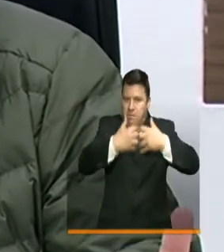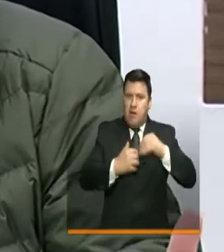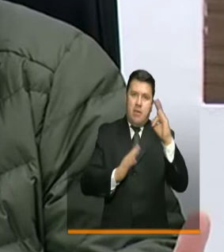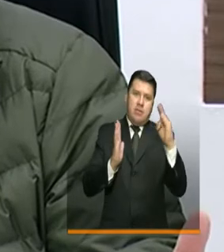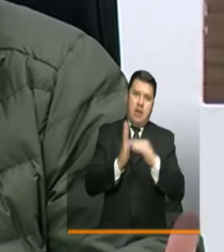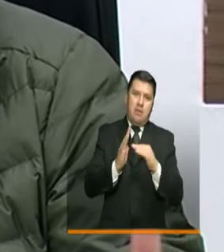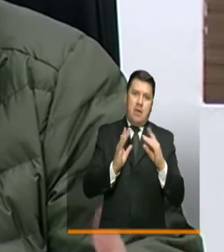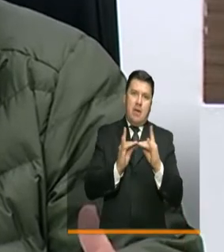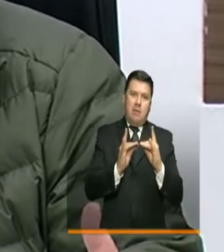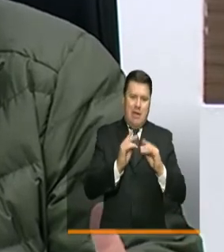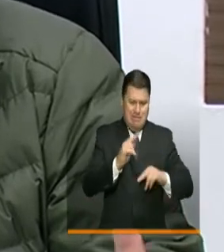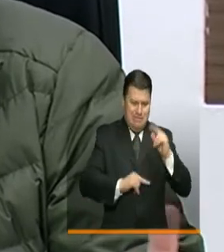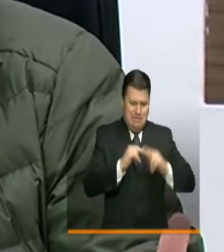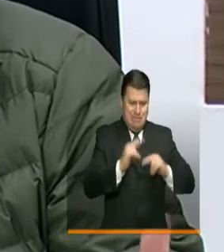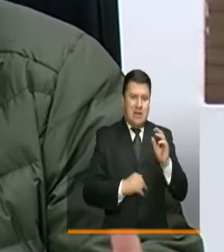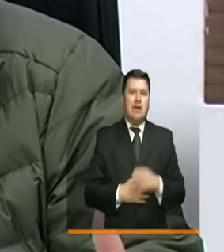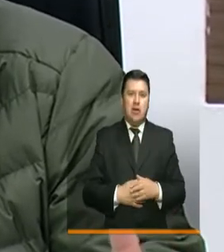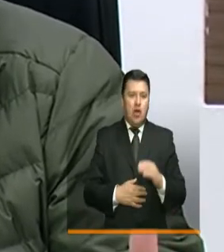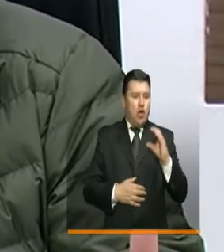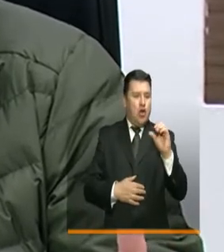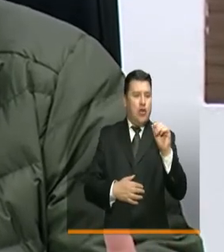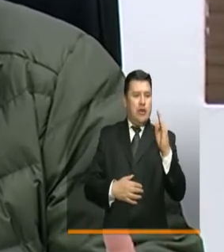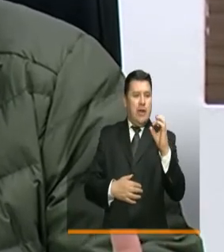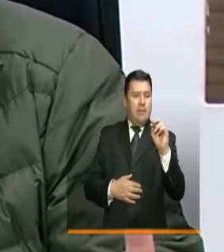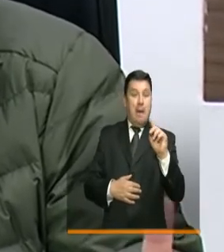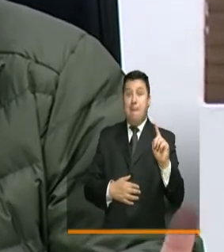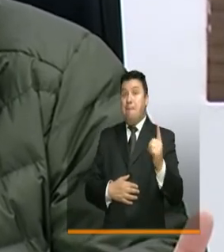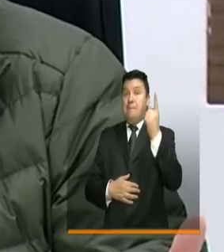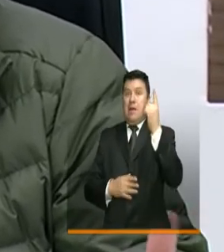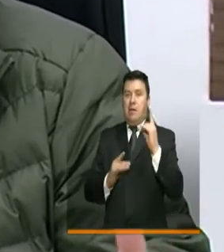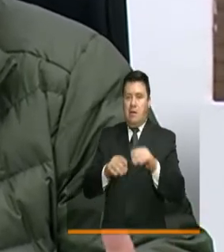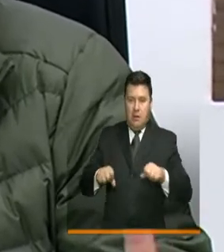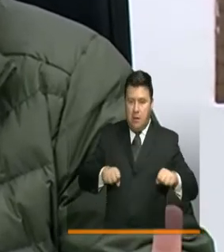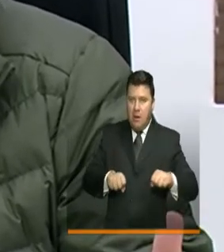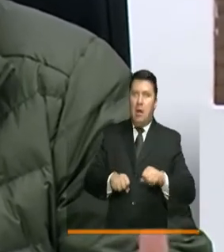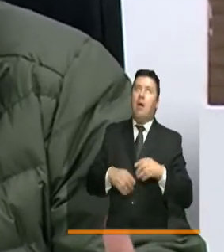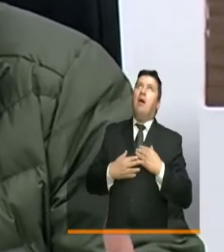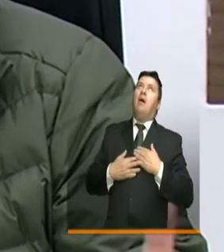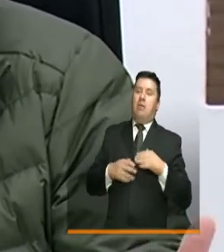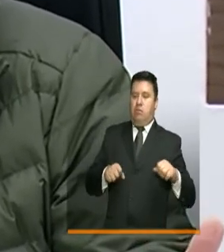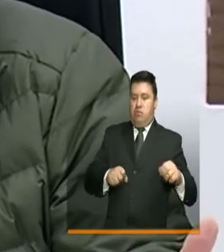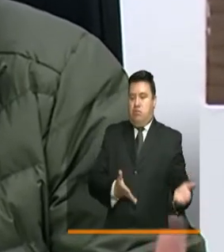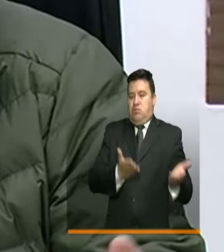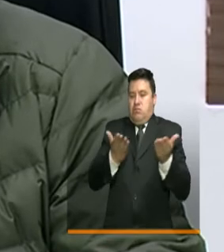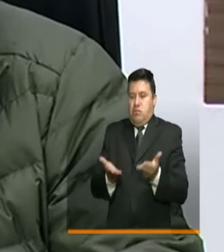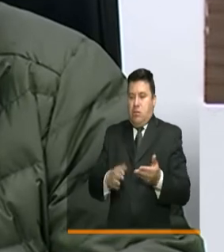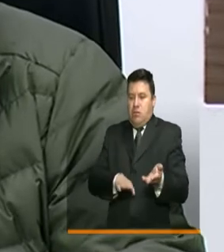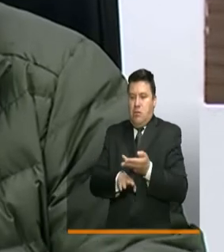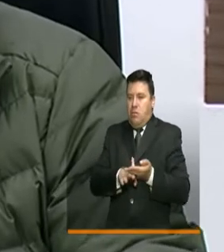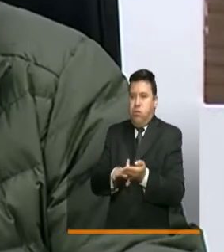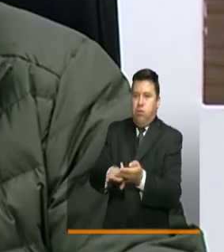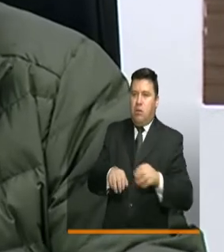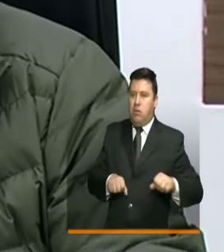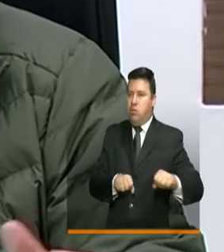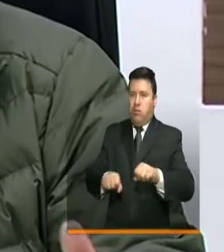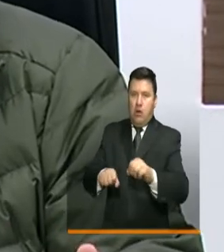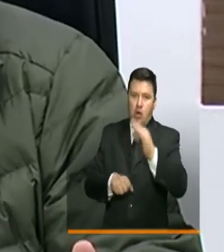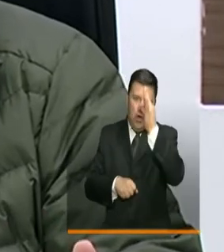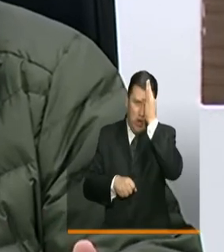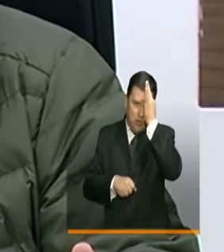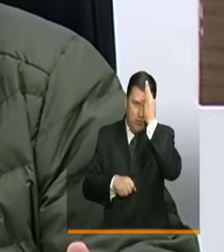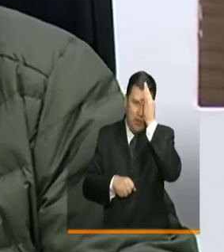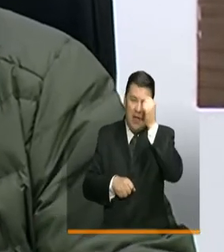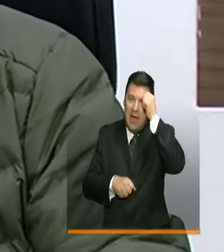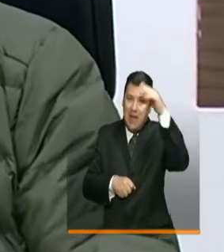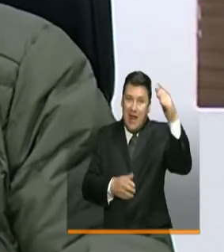3.000 camas. Cotecmar hoy entregó la primera camilla de las 300 que le está fabricando al Hospital Naval